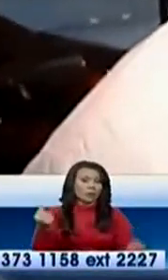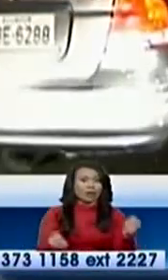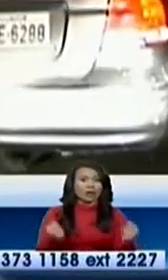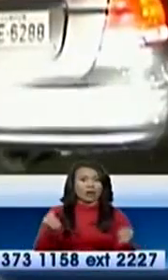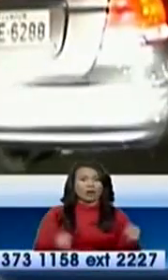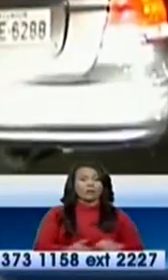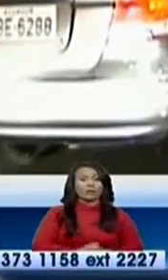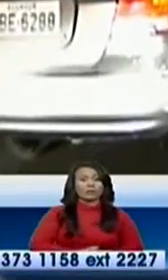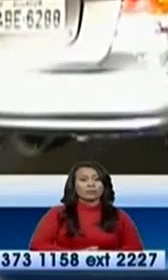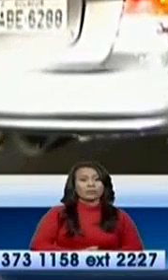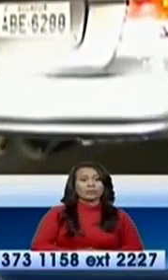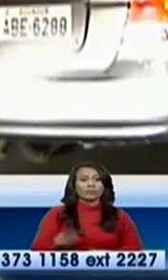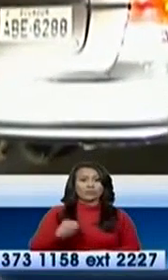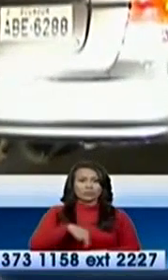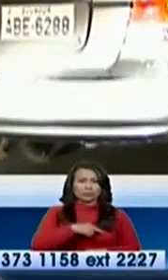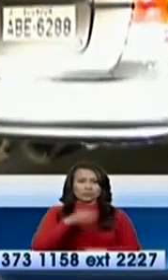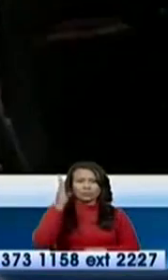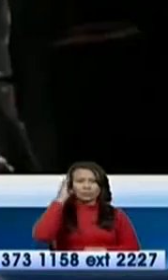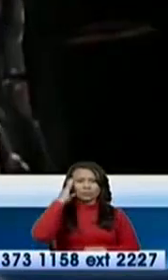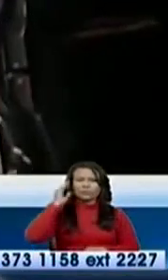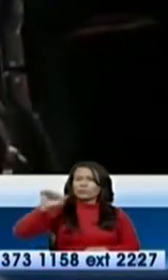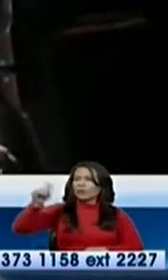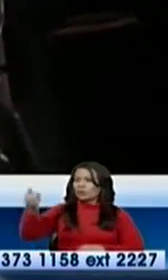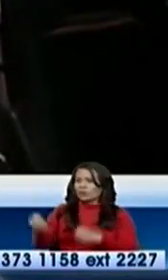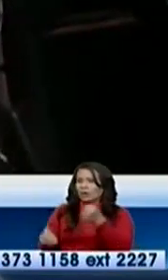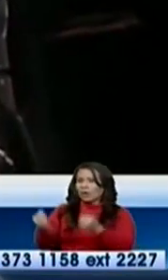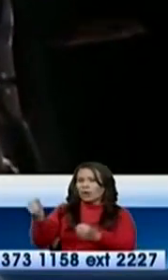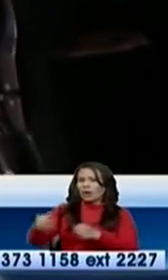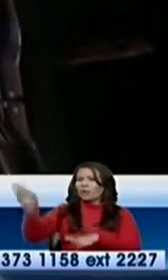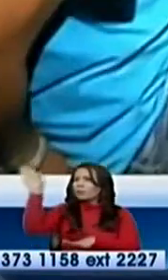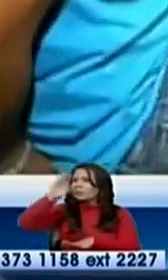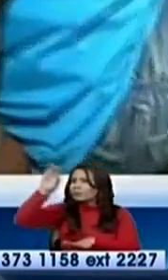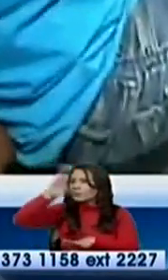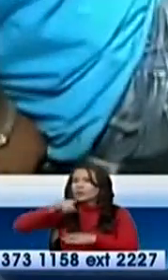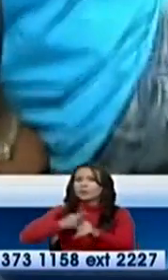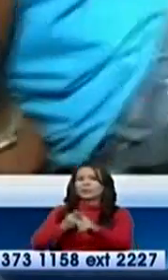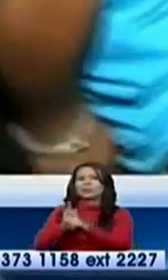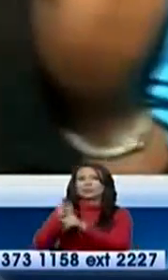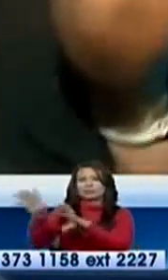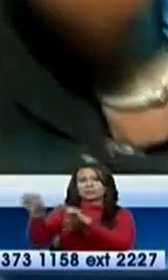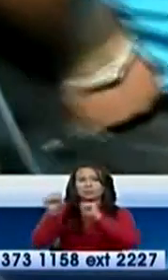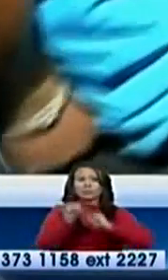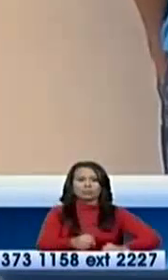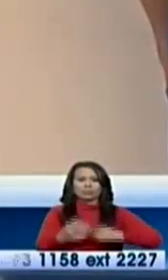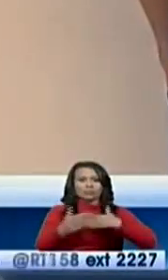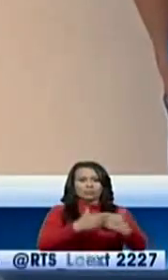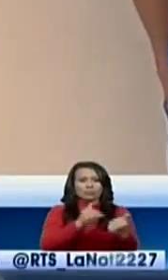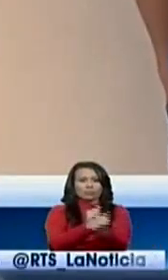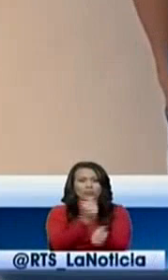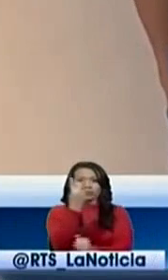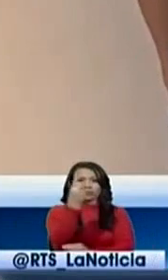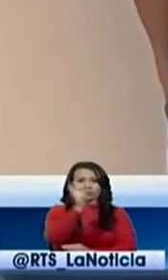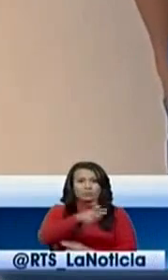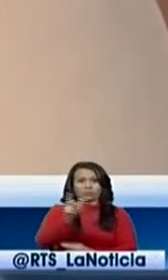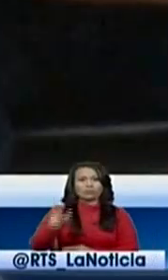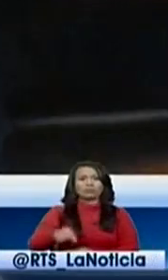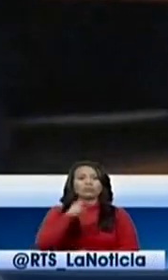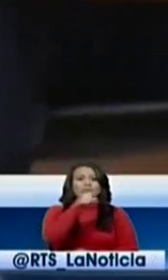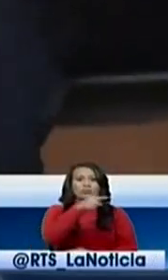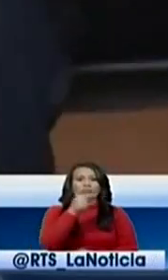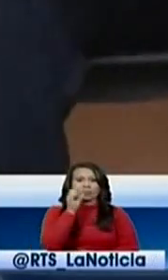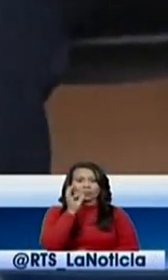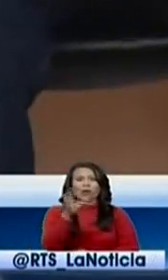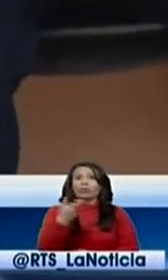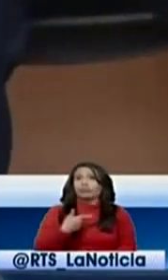plomo. Al conocer las características del otro vehículo, se logró ubicarlo y detener a dos personas, quienes